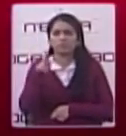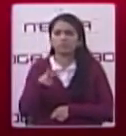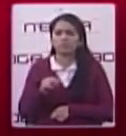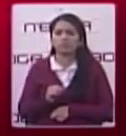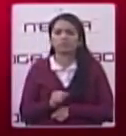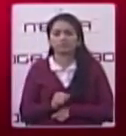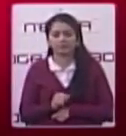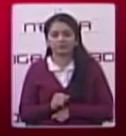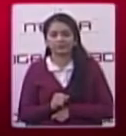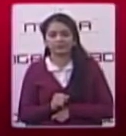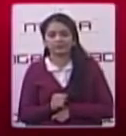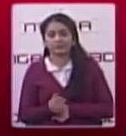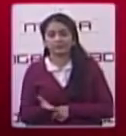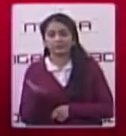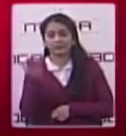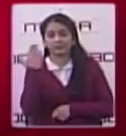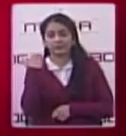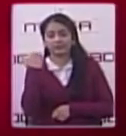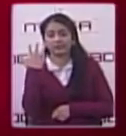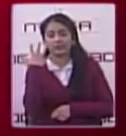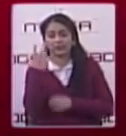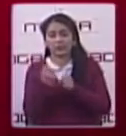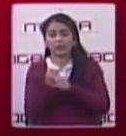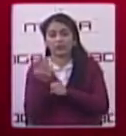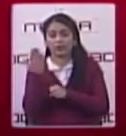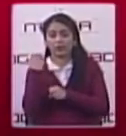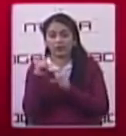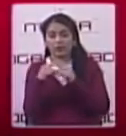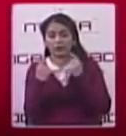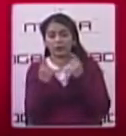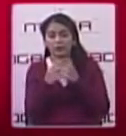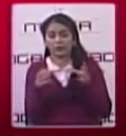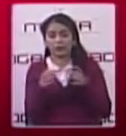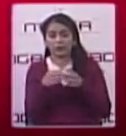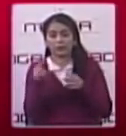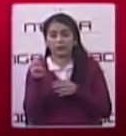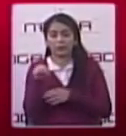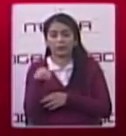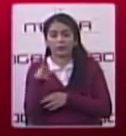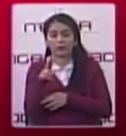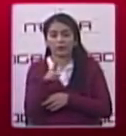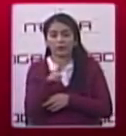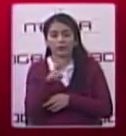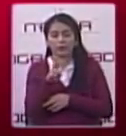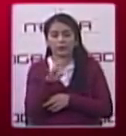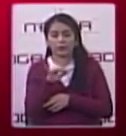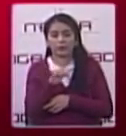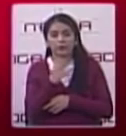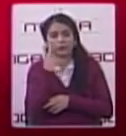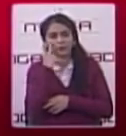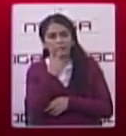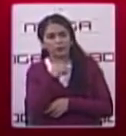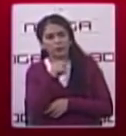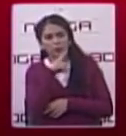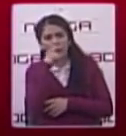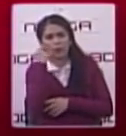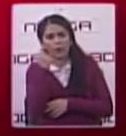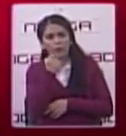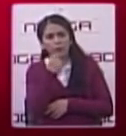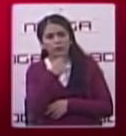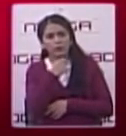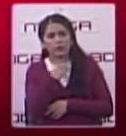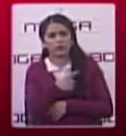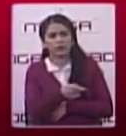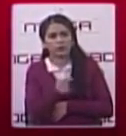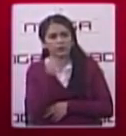Empezamos a trabajar con Maruri desde hace 5 años atrás. Nosotros vimos a estas dos personas talentosas, Eduardo y Christine, pero también las